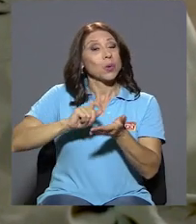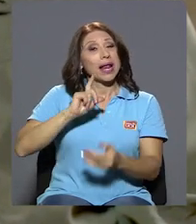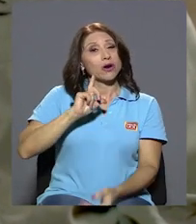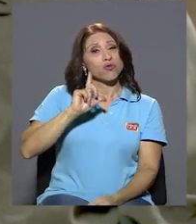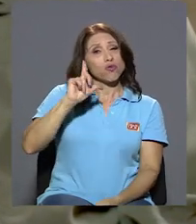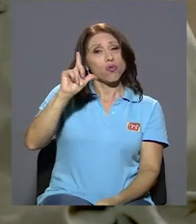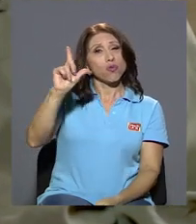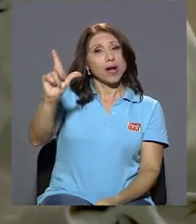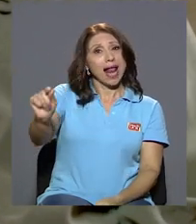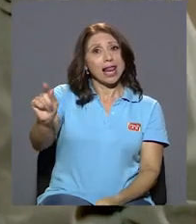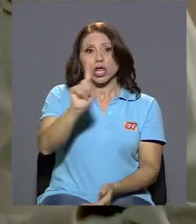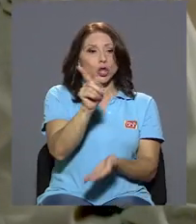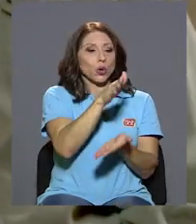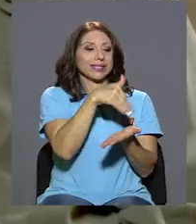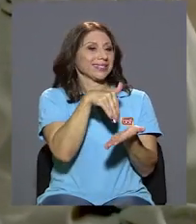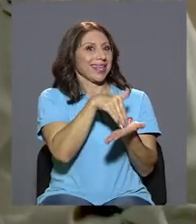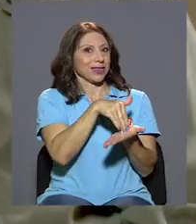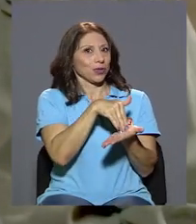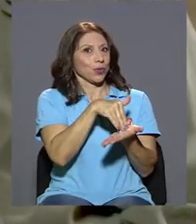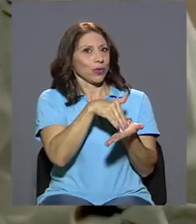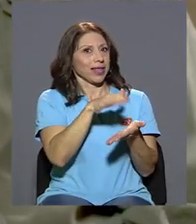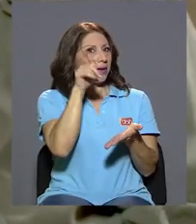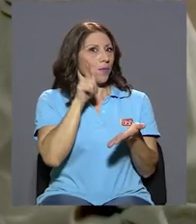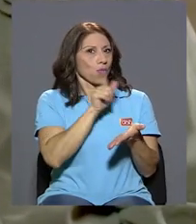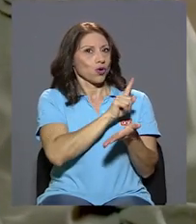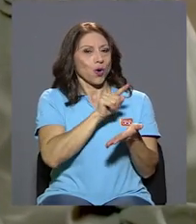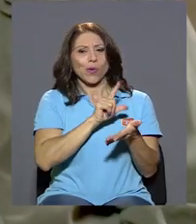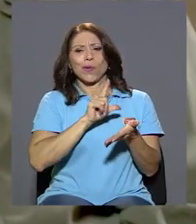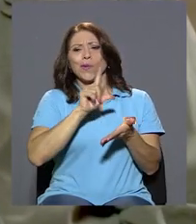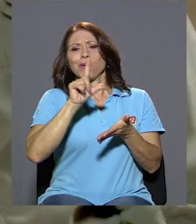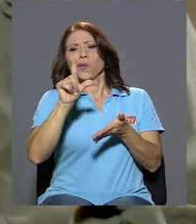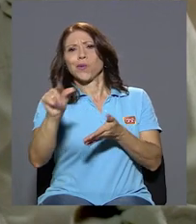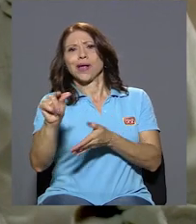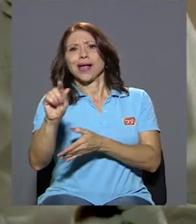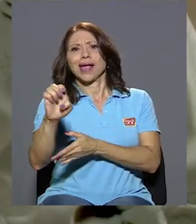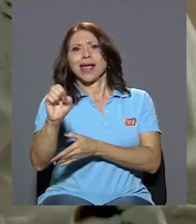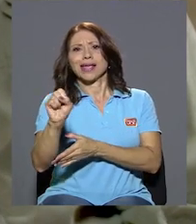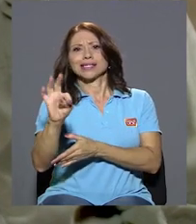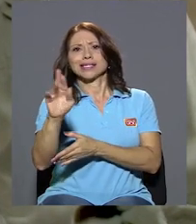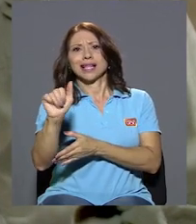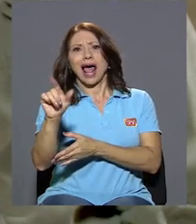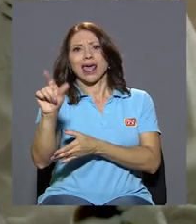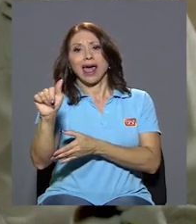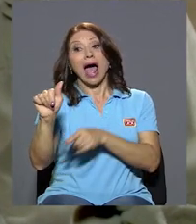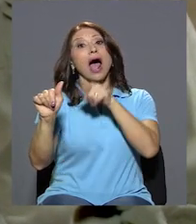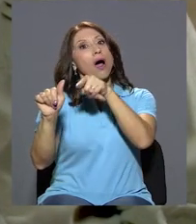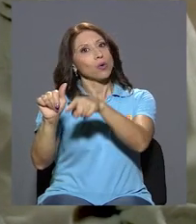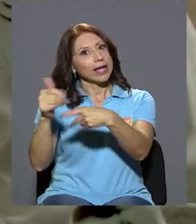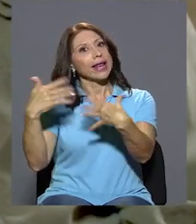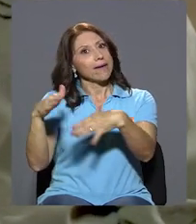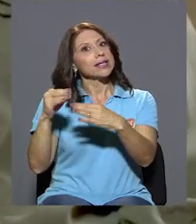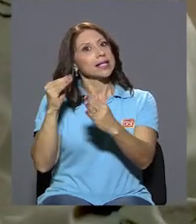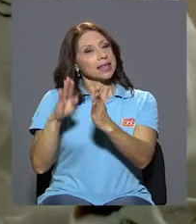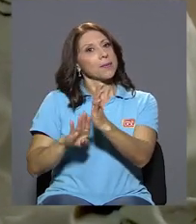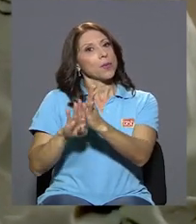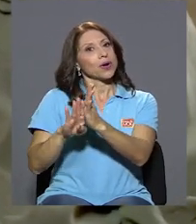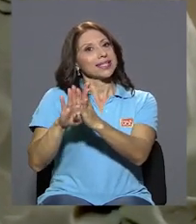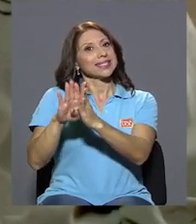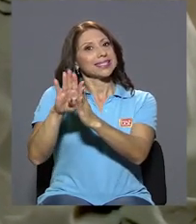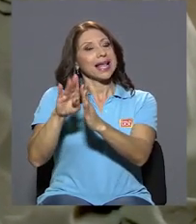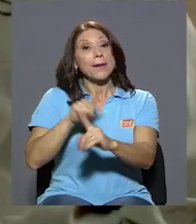porque no es la ciudad de limón estrada aunque extra era bastante progresista para serle franco